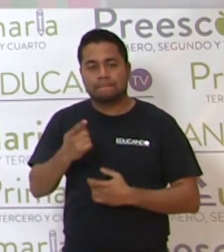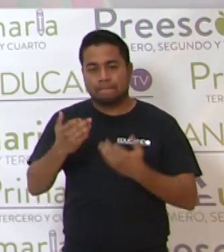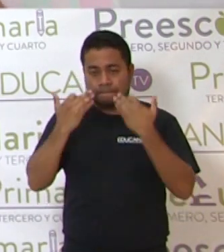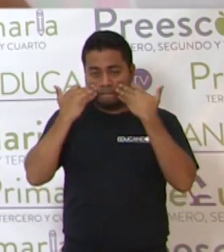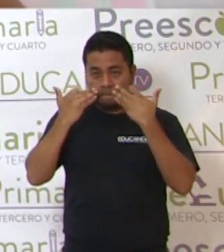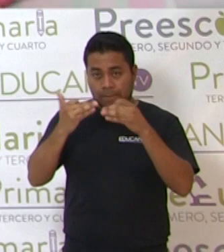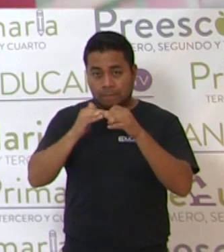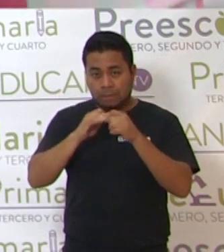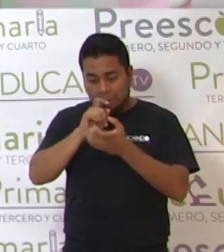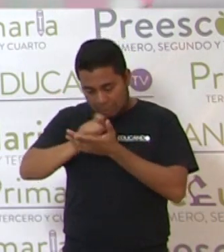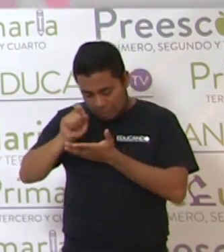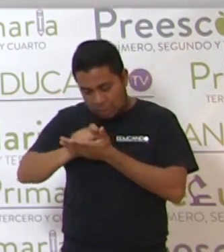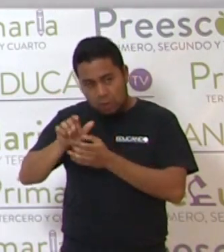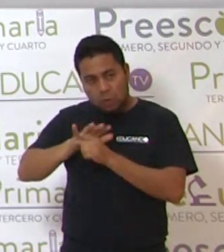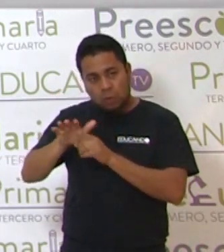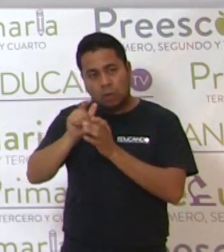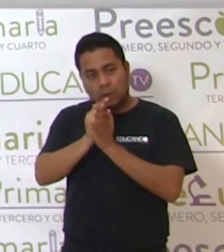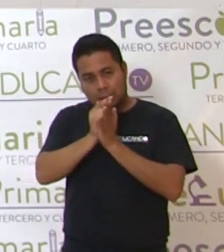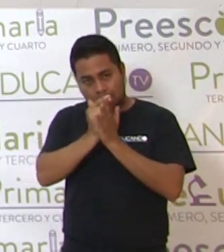del libro.